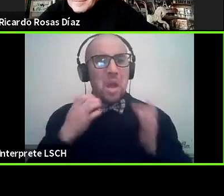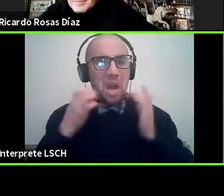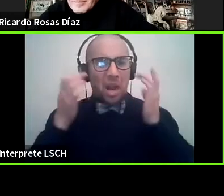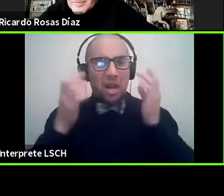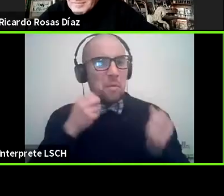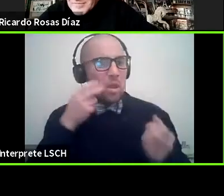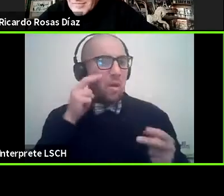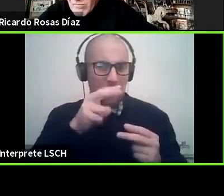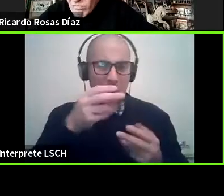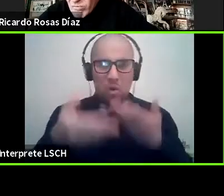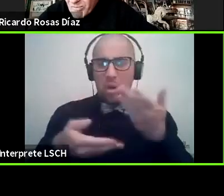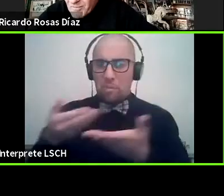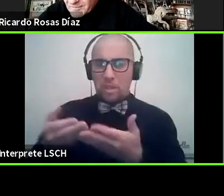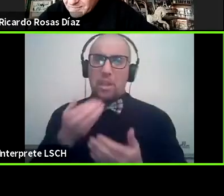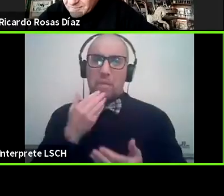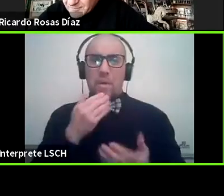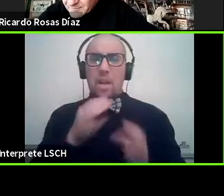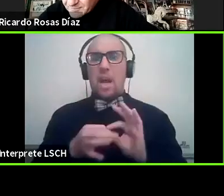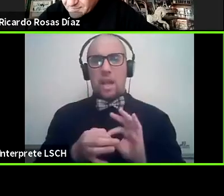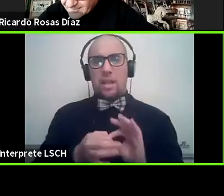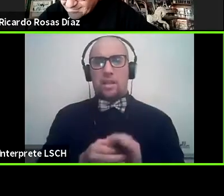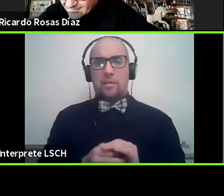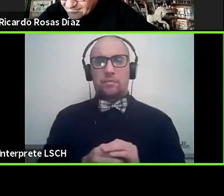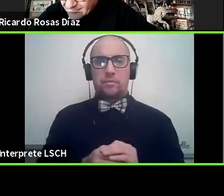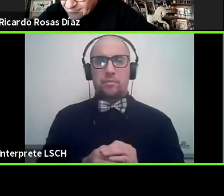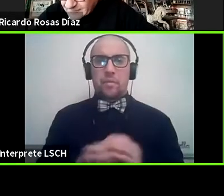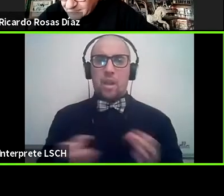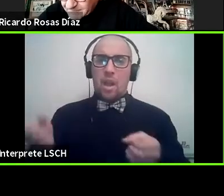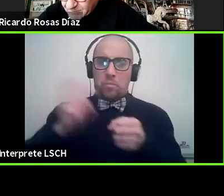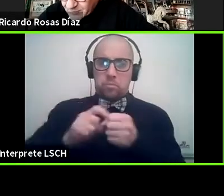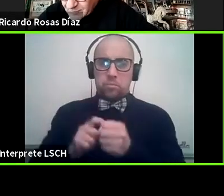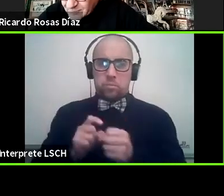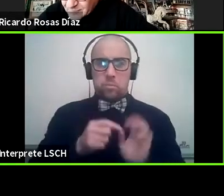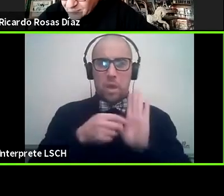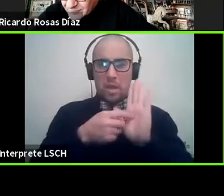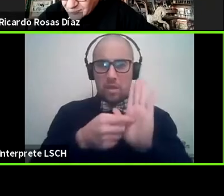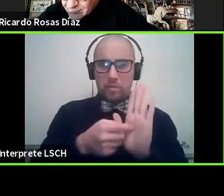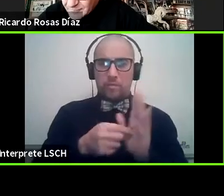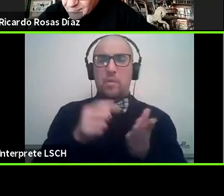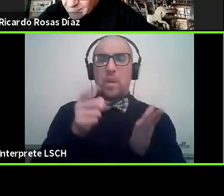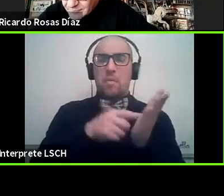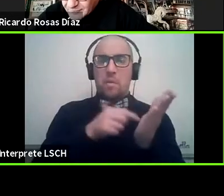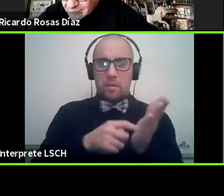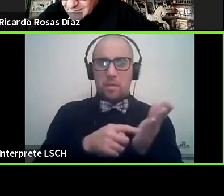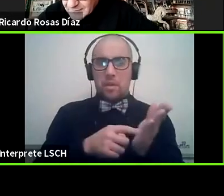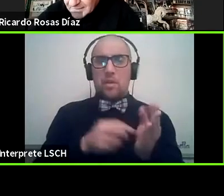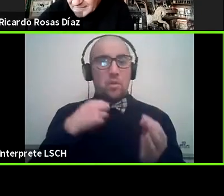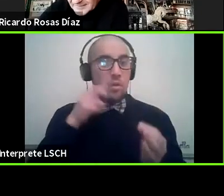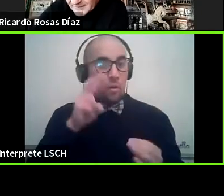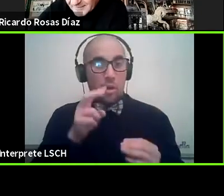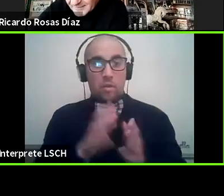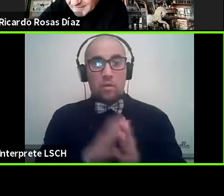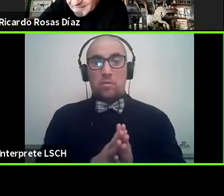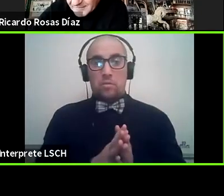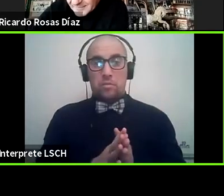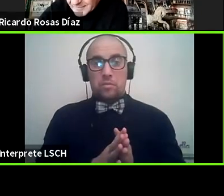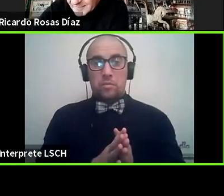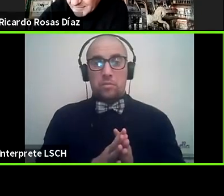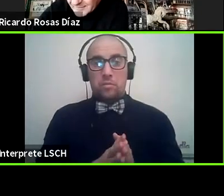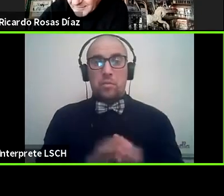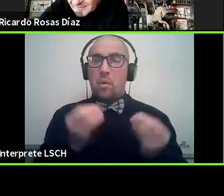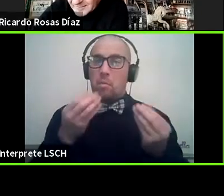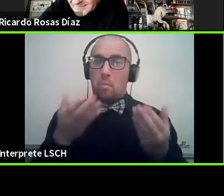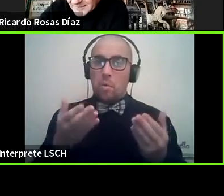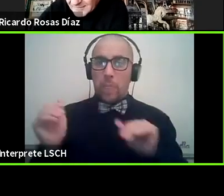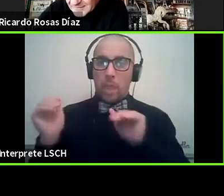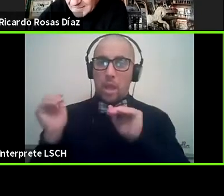espacio. Y agradecer la invitación a formar parte de este lanzamiento de esta plataforma, que por lo demás, como ya señalaba, cuenta con el